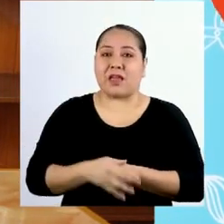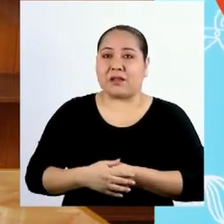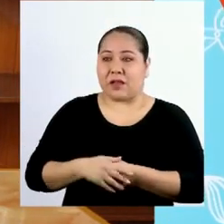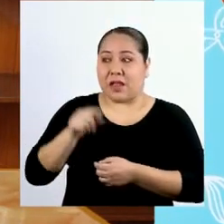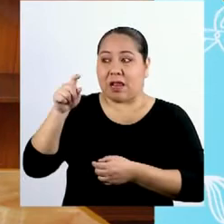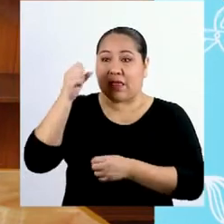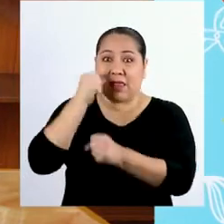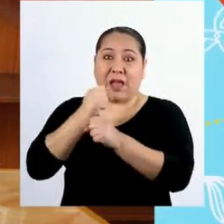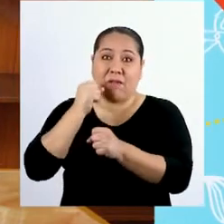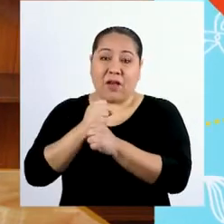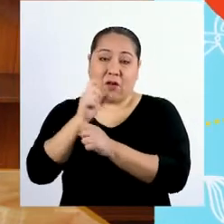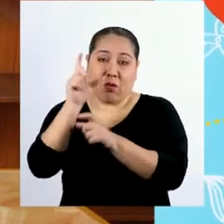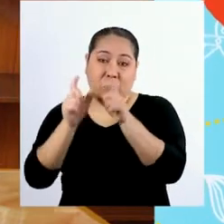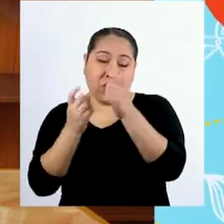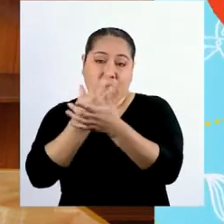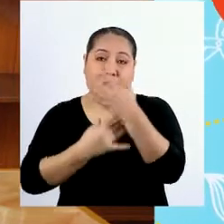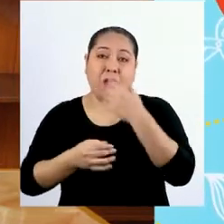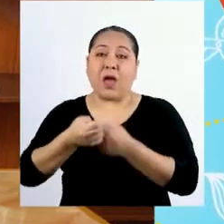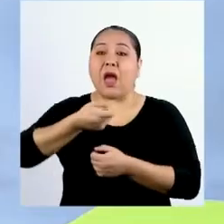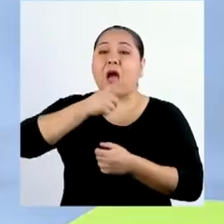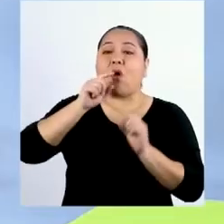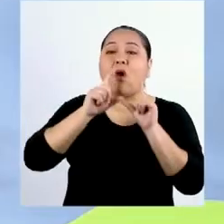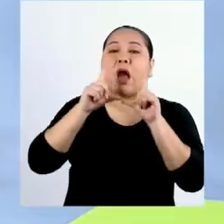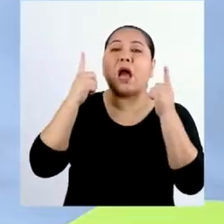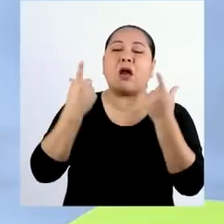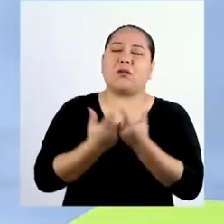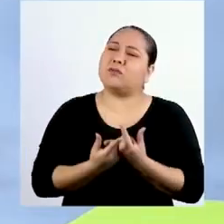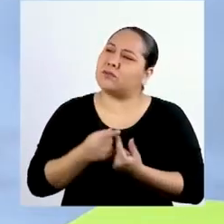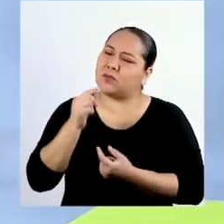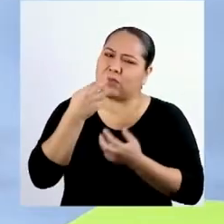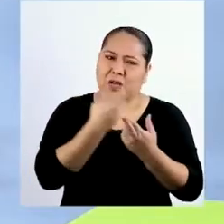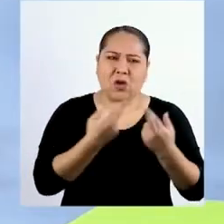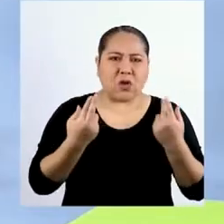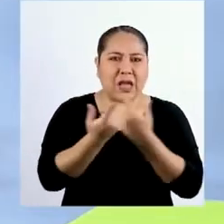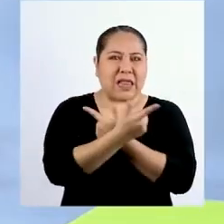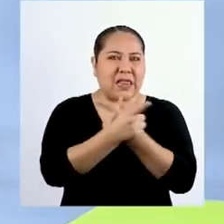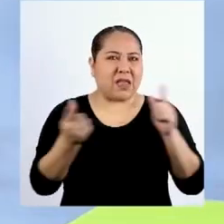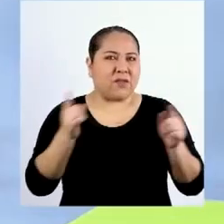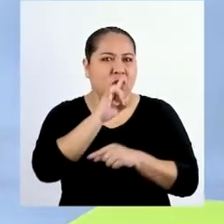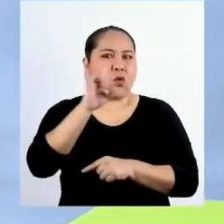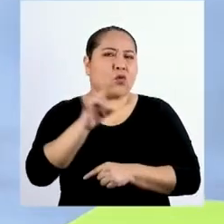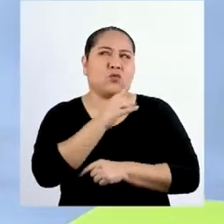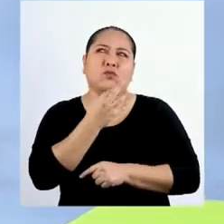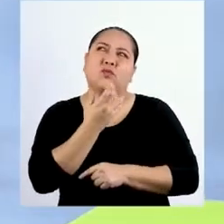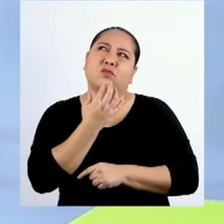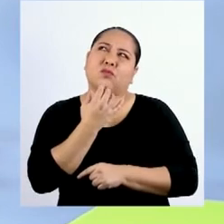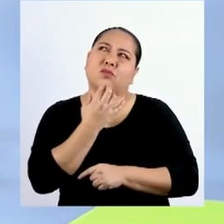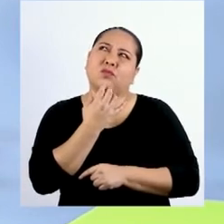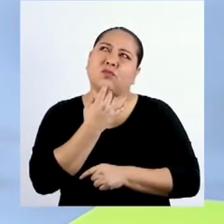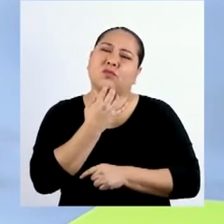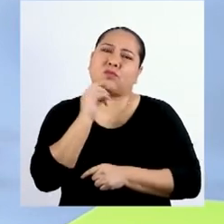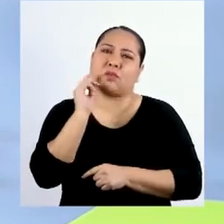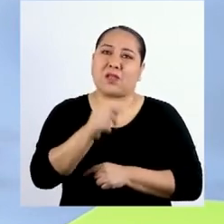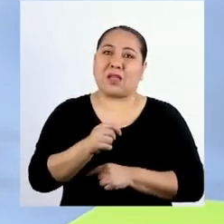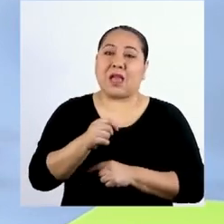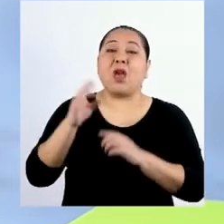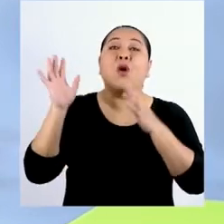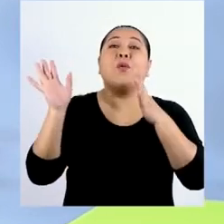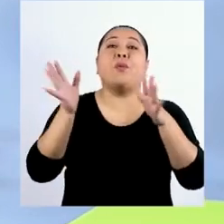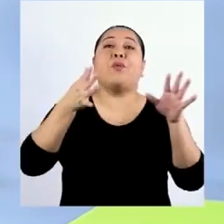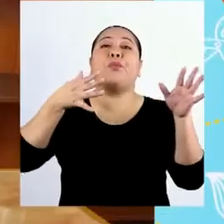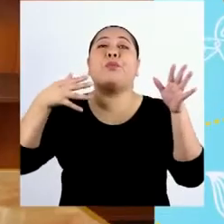mano de obra y las aguas de un lago. Y un recurso de libre uso es el